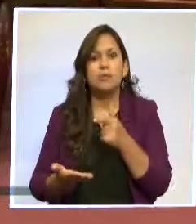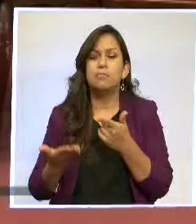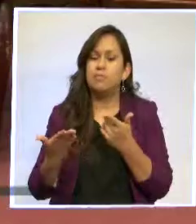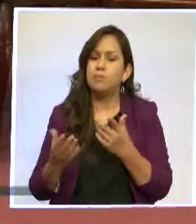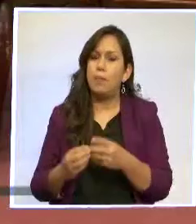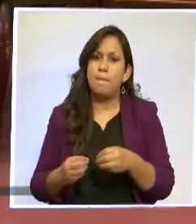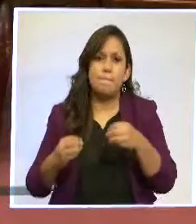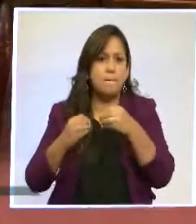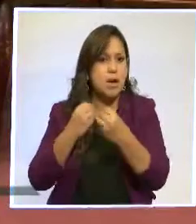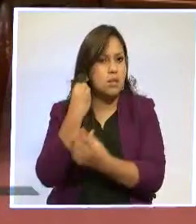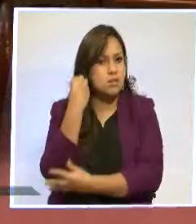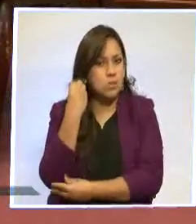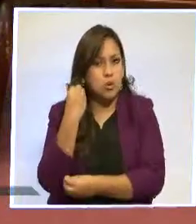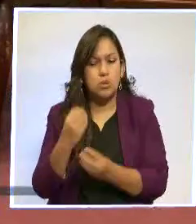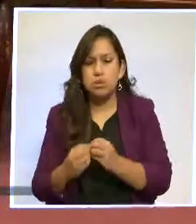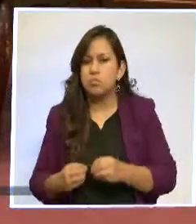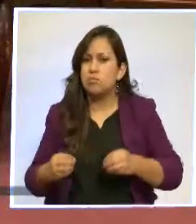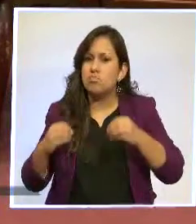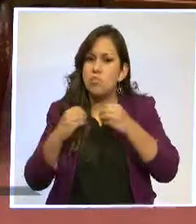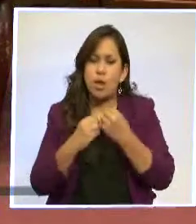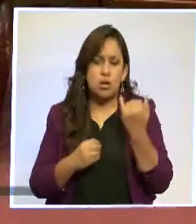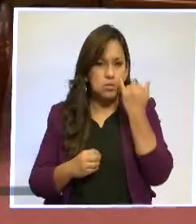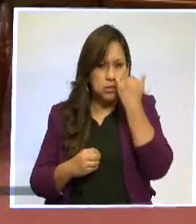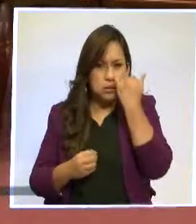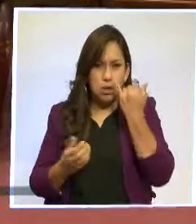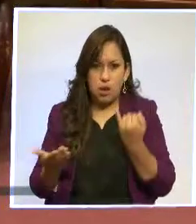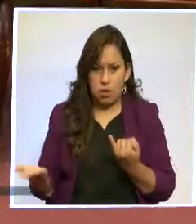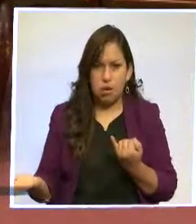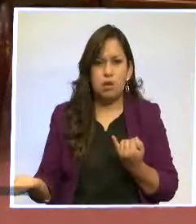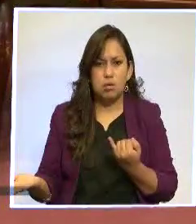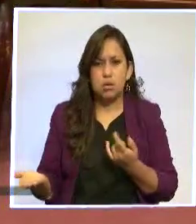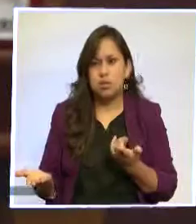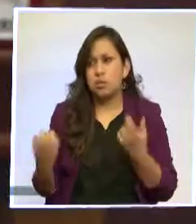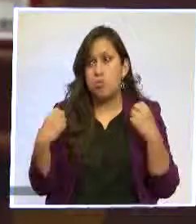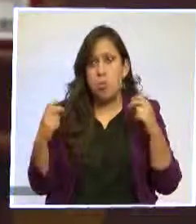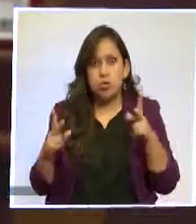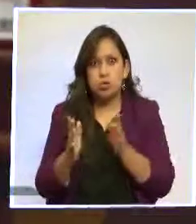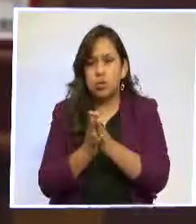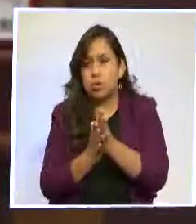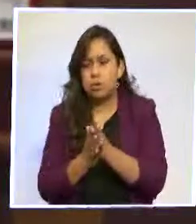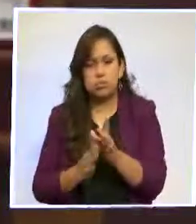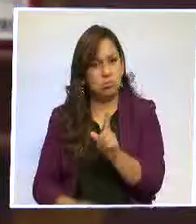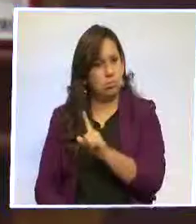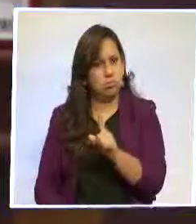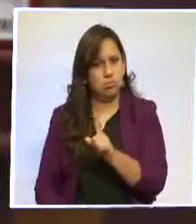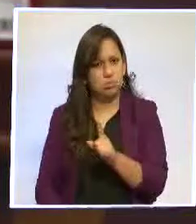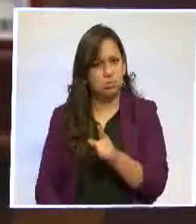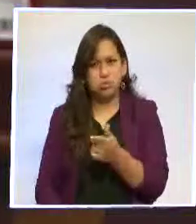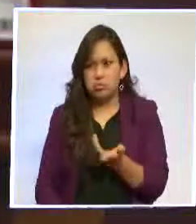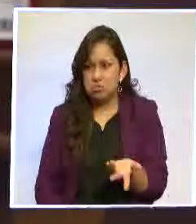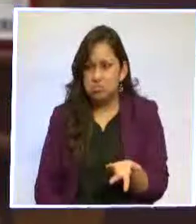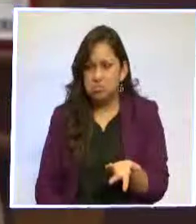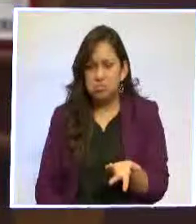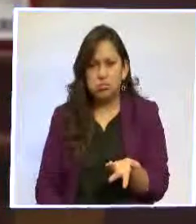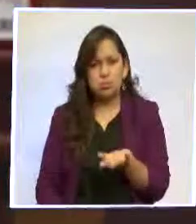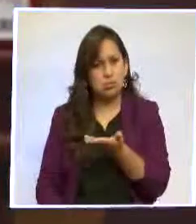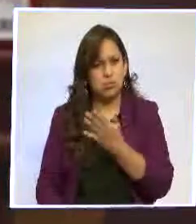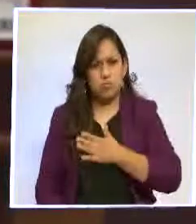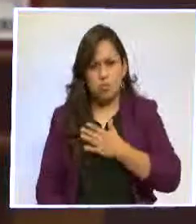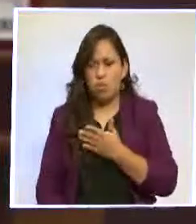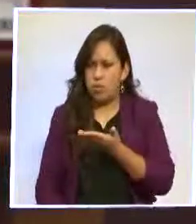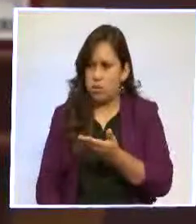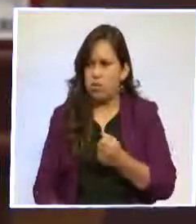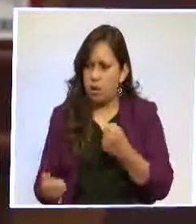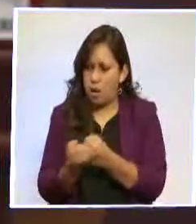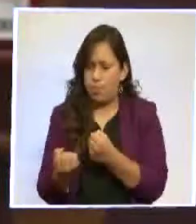más, que son a su vez los que han tenido las menores oportunidades históricamente en nuestro país, y vuelva